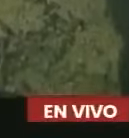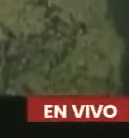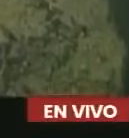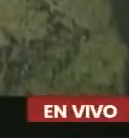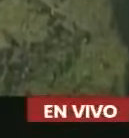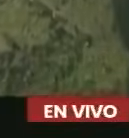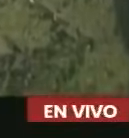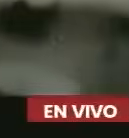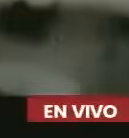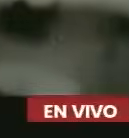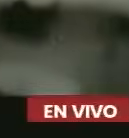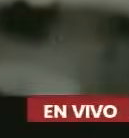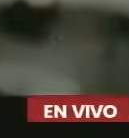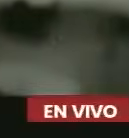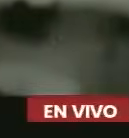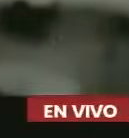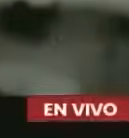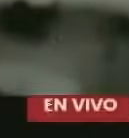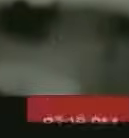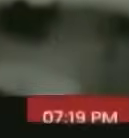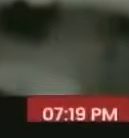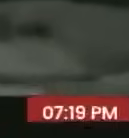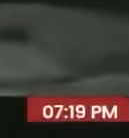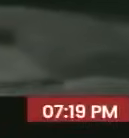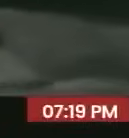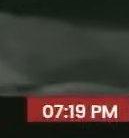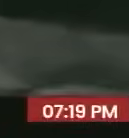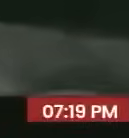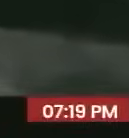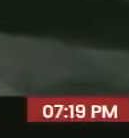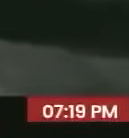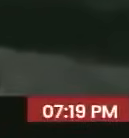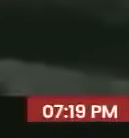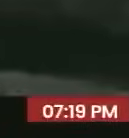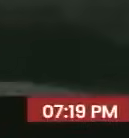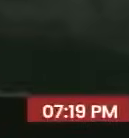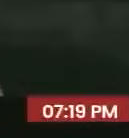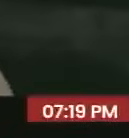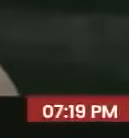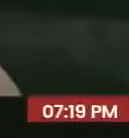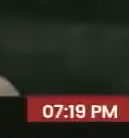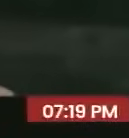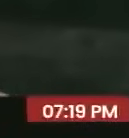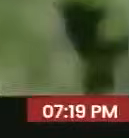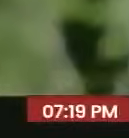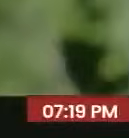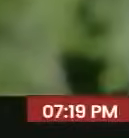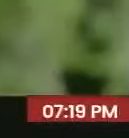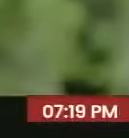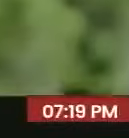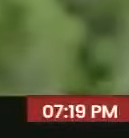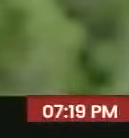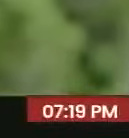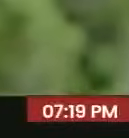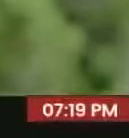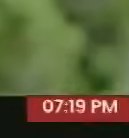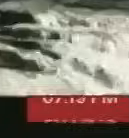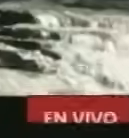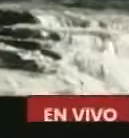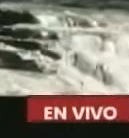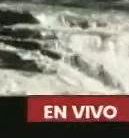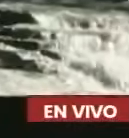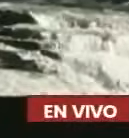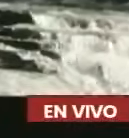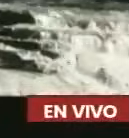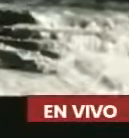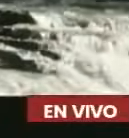del planeta, cuna de nuestra historia. Y justo allá, donde la corriente del Esequibo se desliza como una